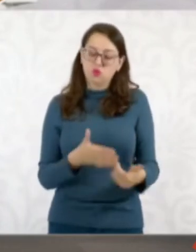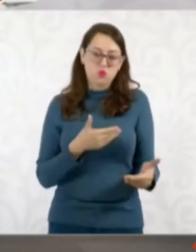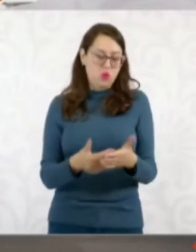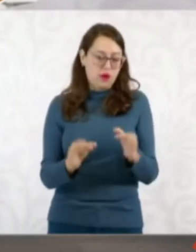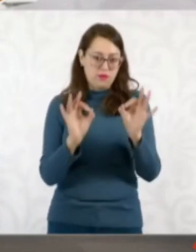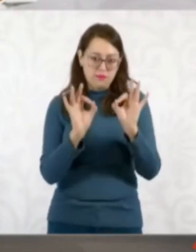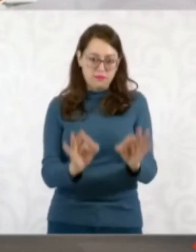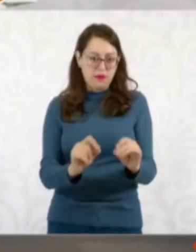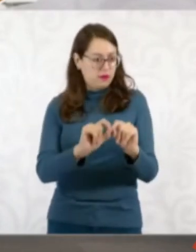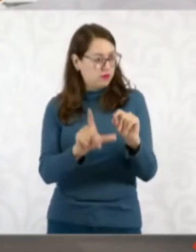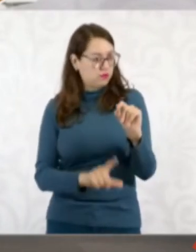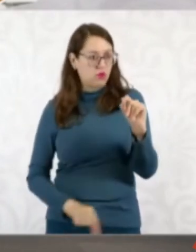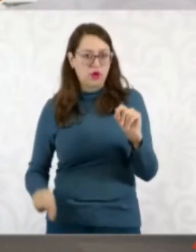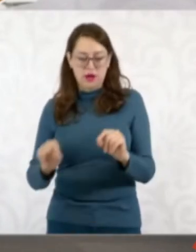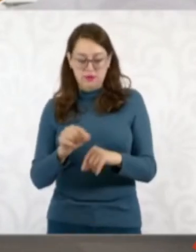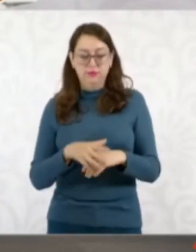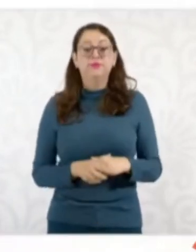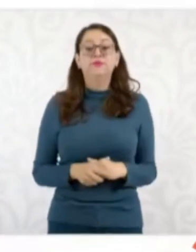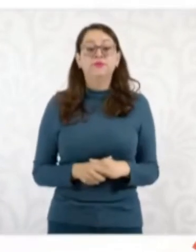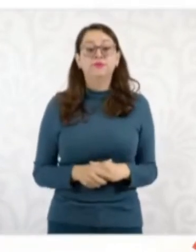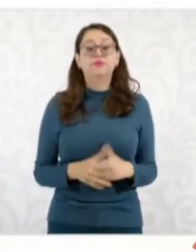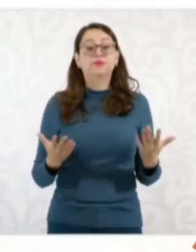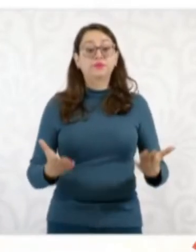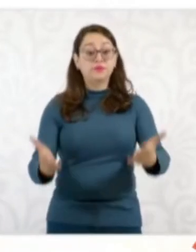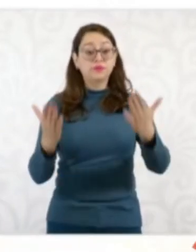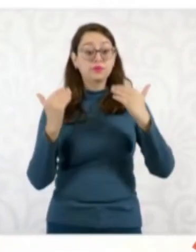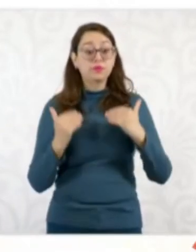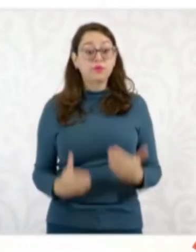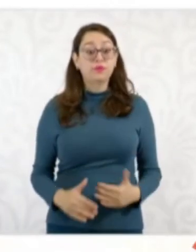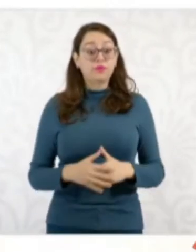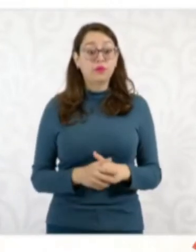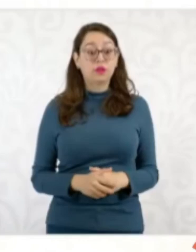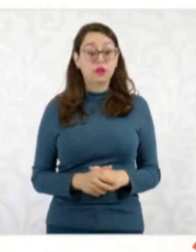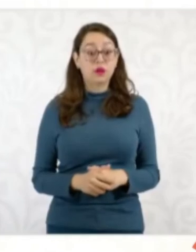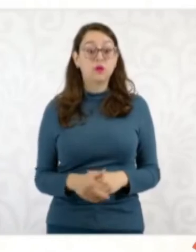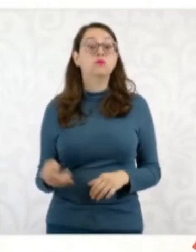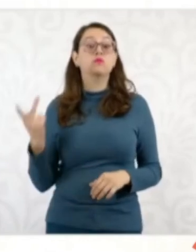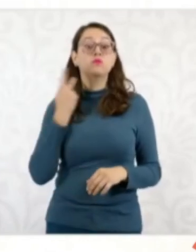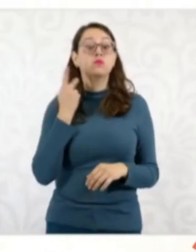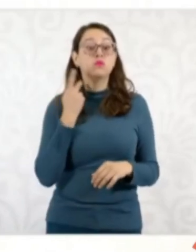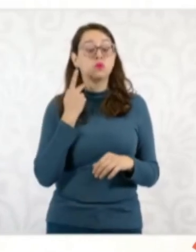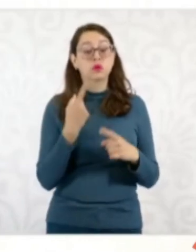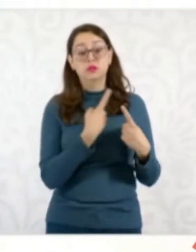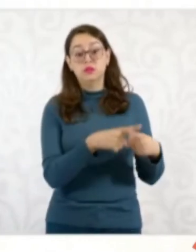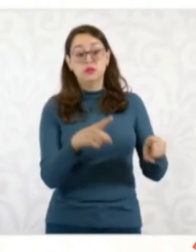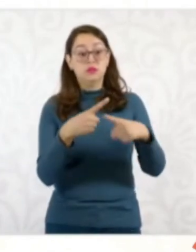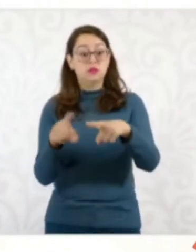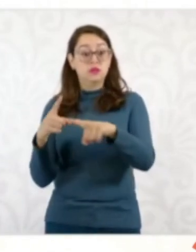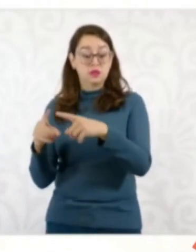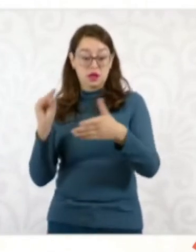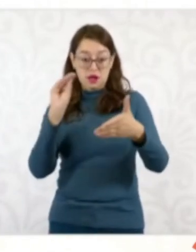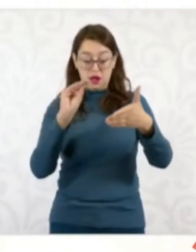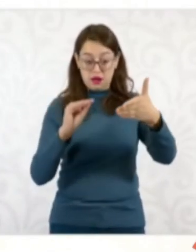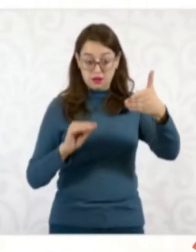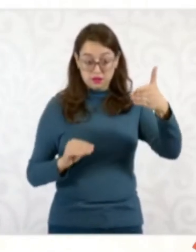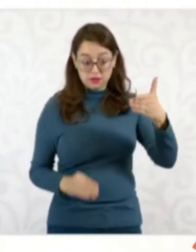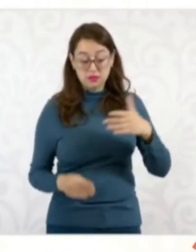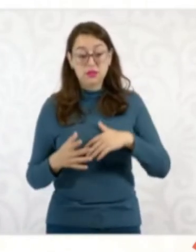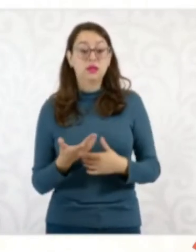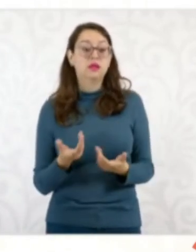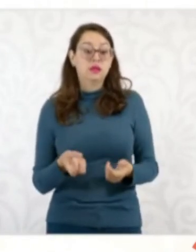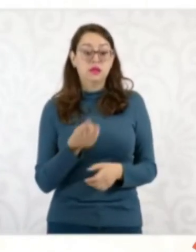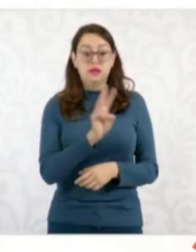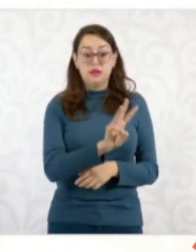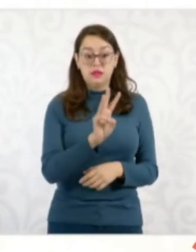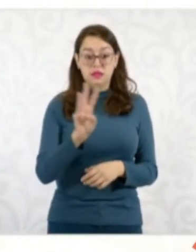favor. Las políticas integrales a través de la plataforma multiservicios con las que cuenta el Estado mexicano,